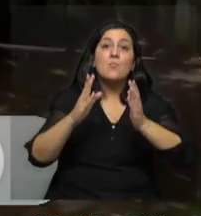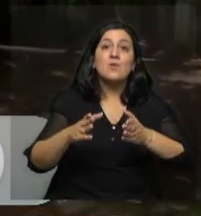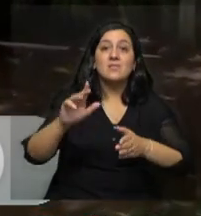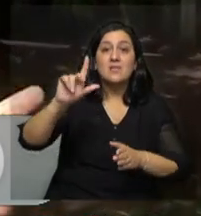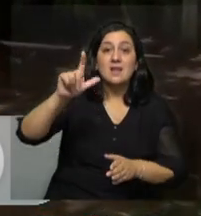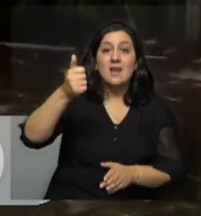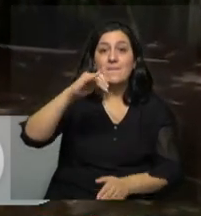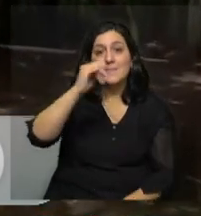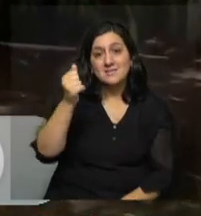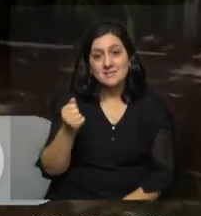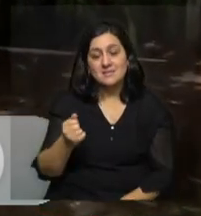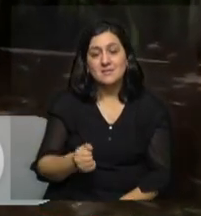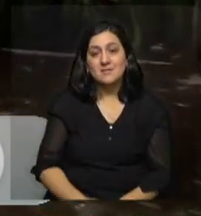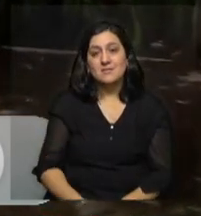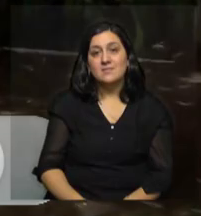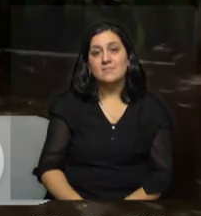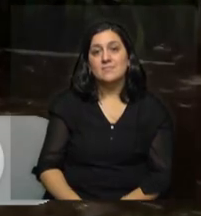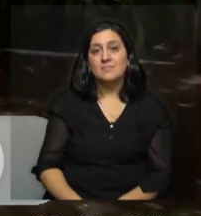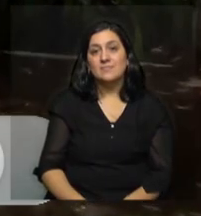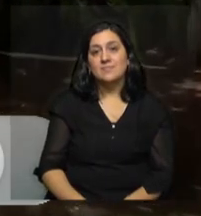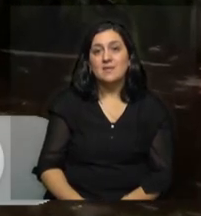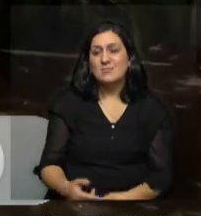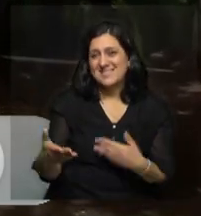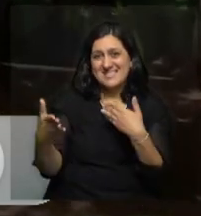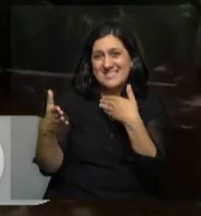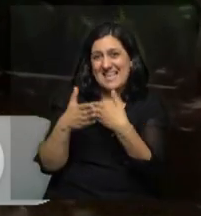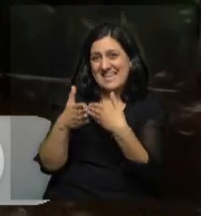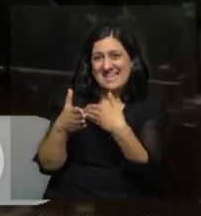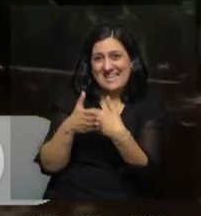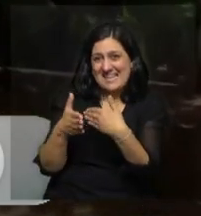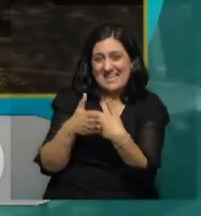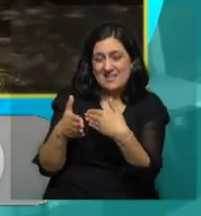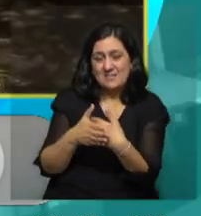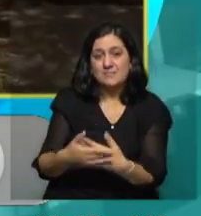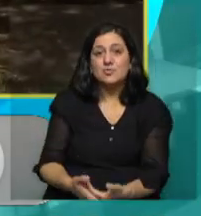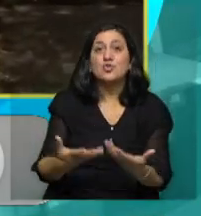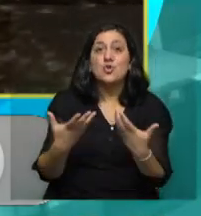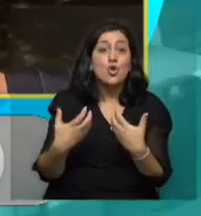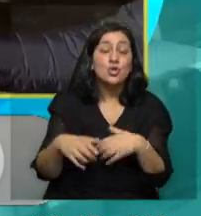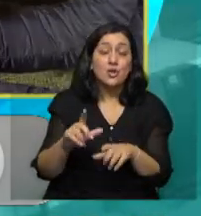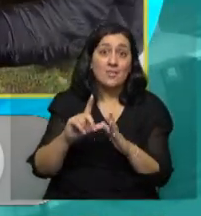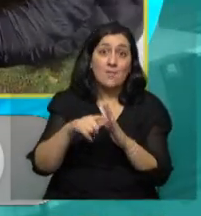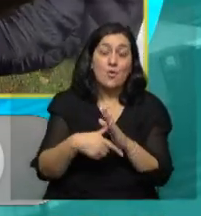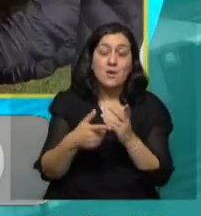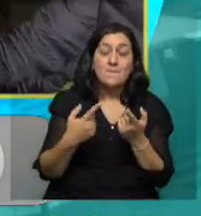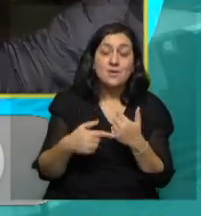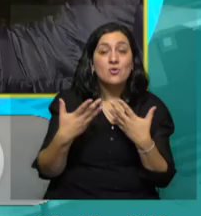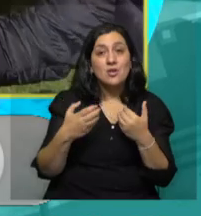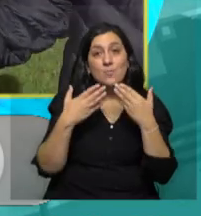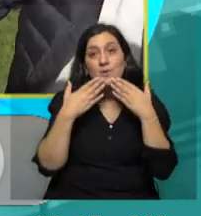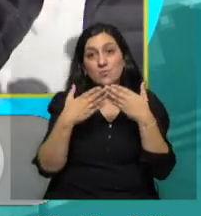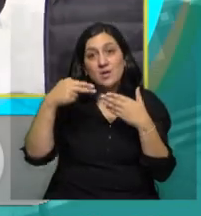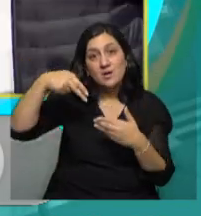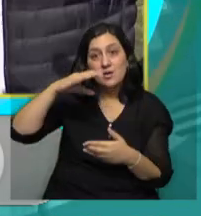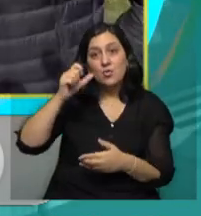puente y ya estás en La Paz Canelones. Sí. Exactamente, sí, es el más nórdico, sí. Yo no los quiero demorar, pero no quería dejar pasar por alto,